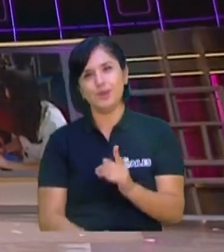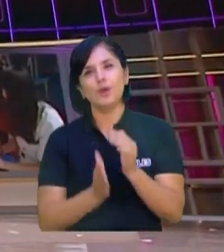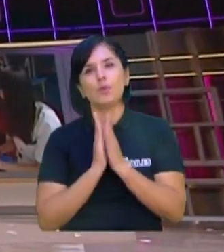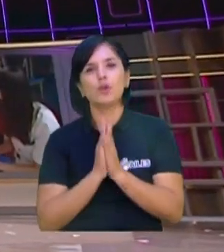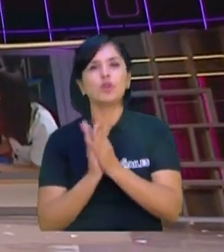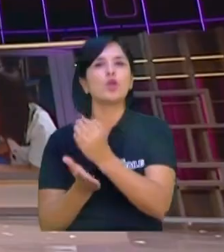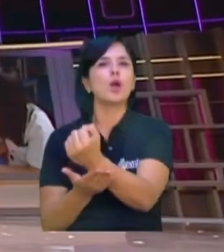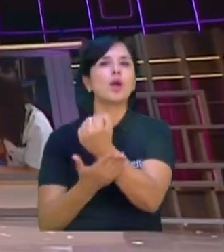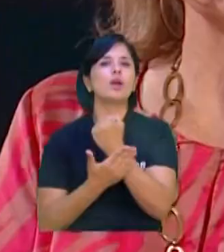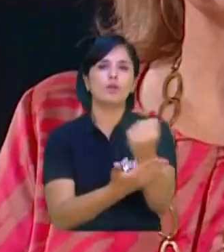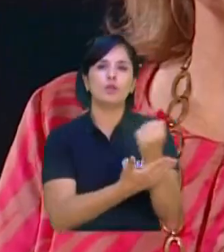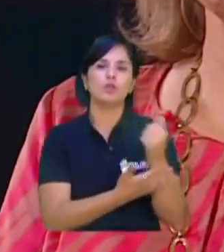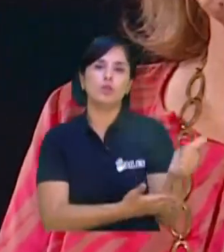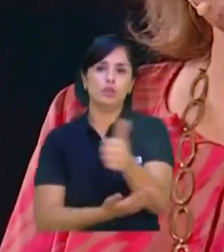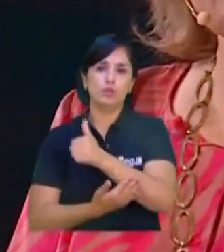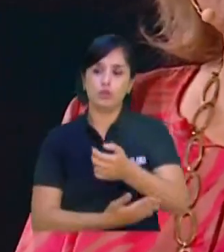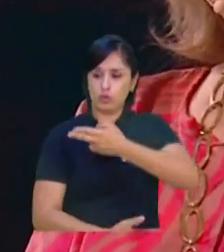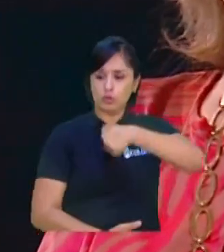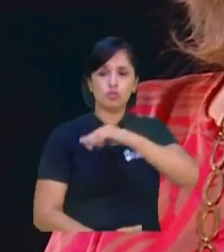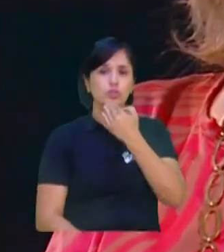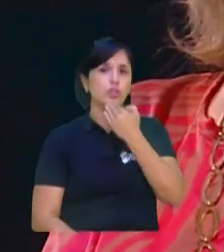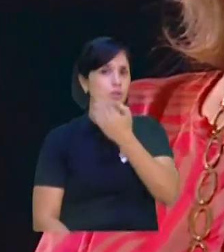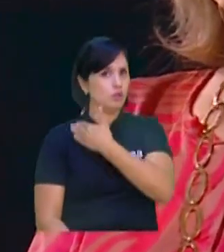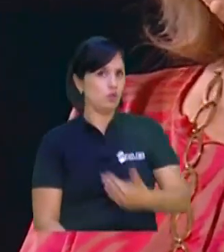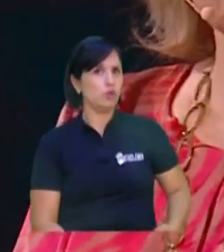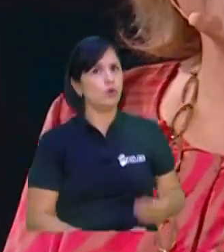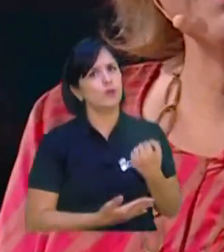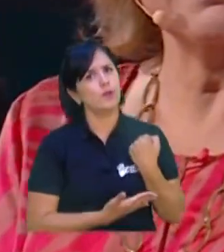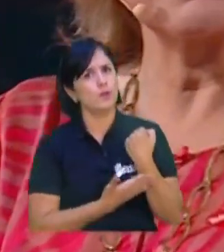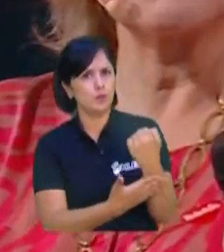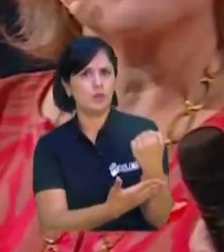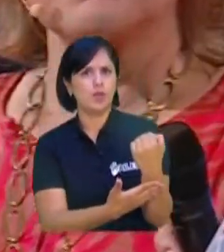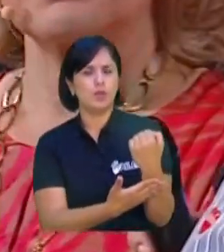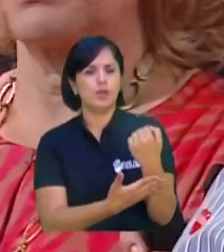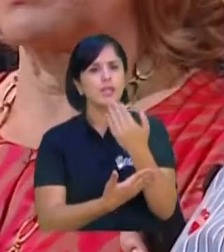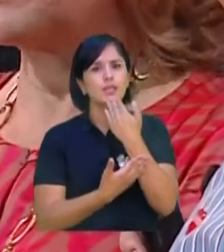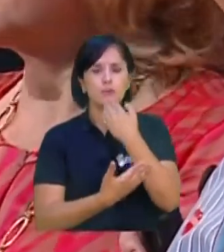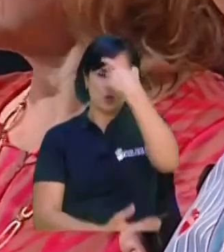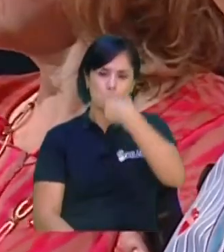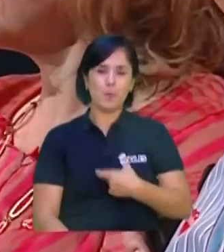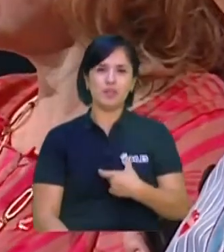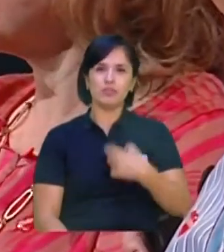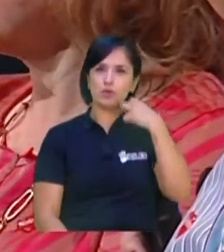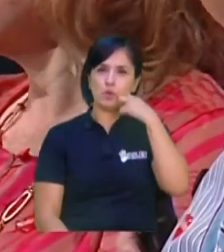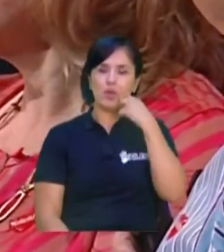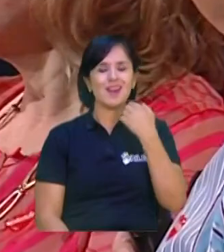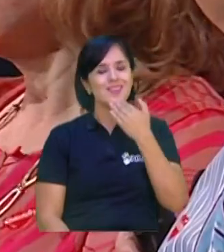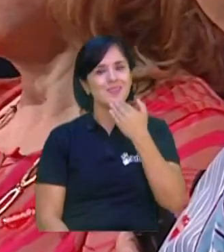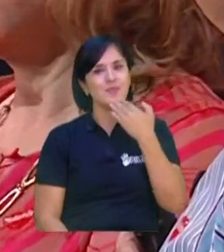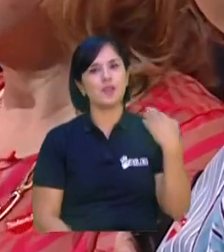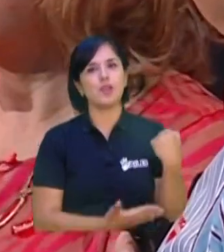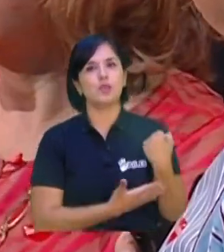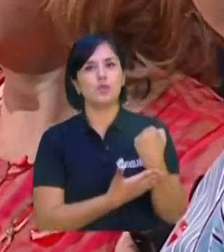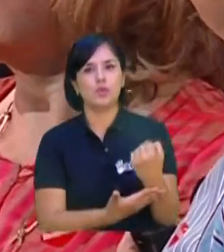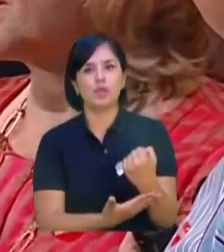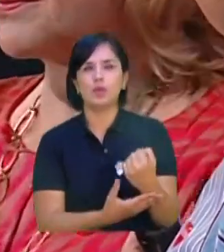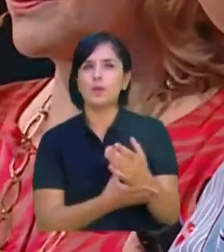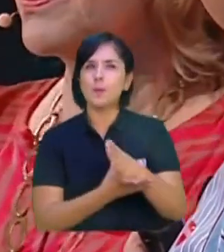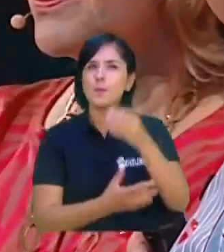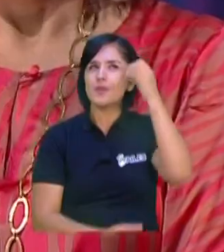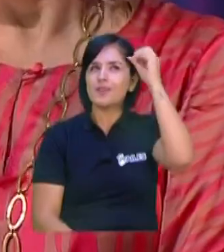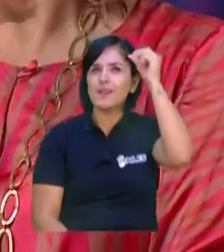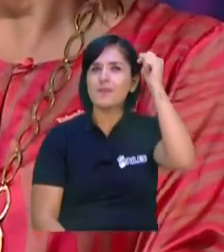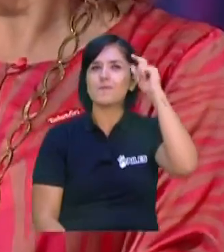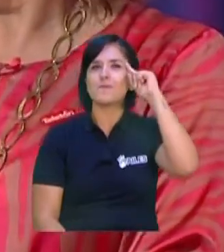también, Mario, vamos a ayudar. Como gobierno vamos a ayudar, como persona vamos a ayudar. Y tenemos muchas ideas y planes, pero en